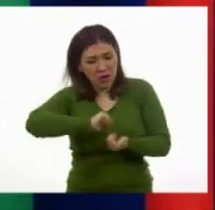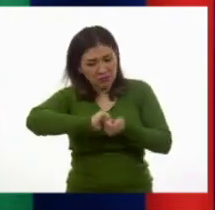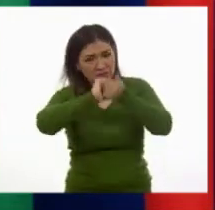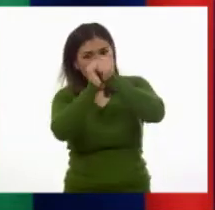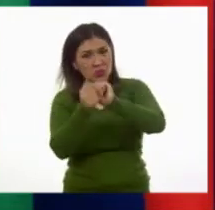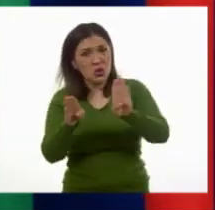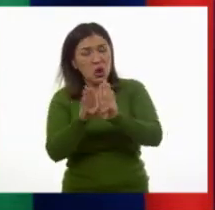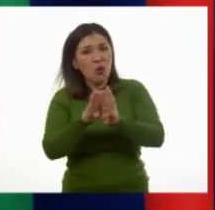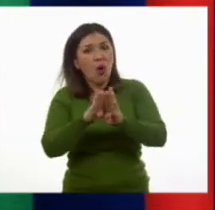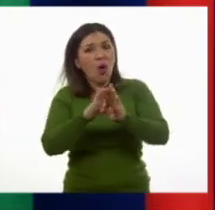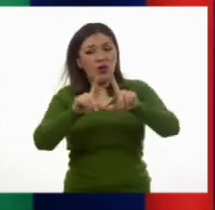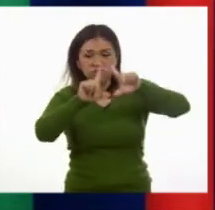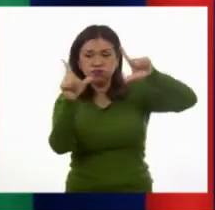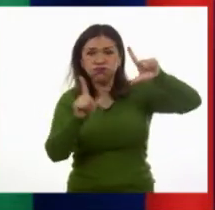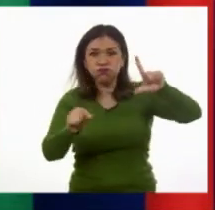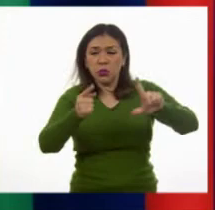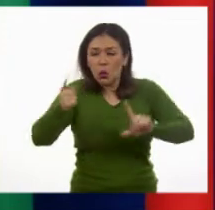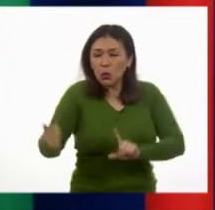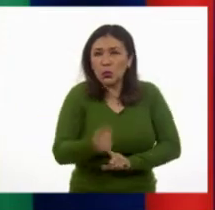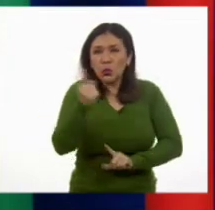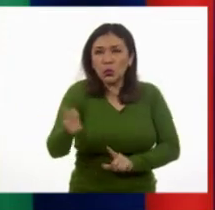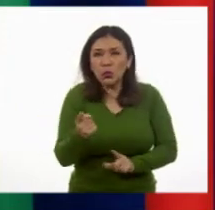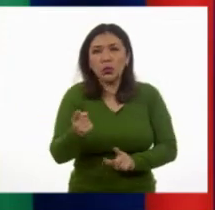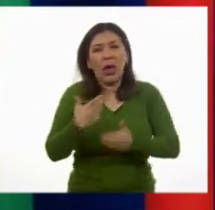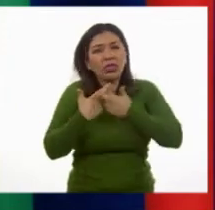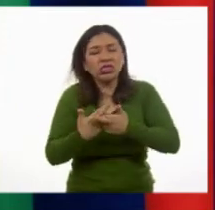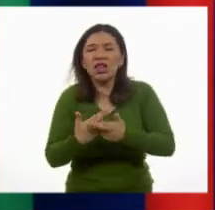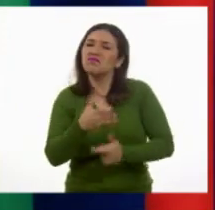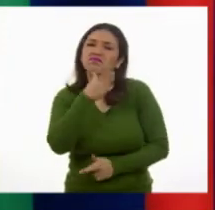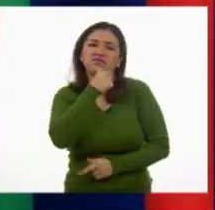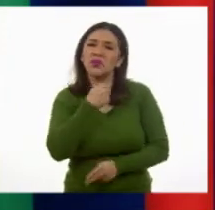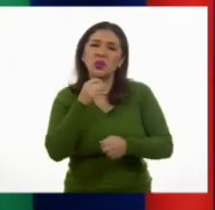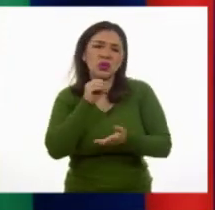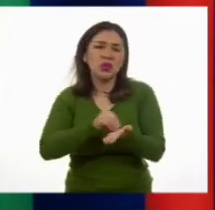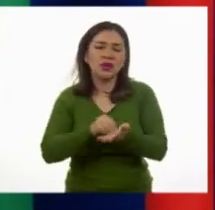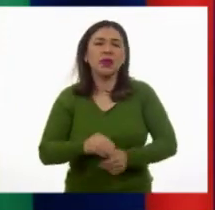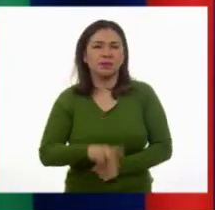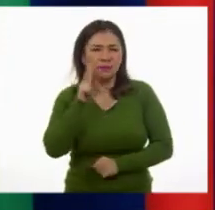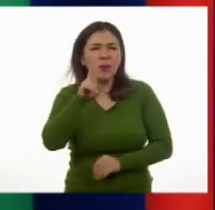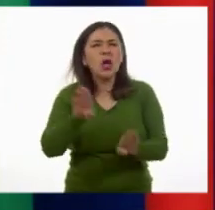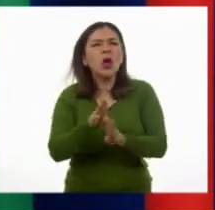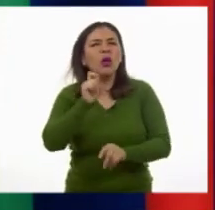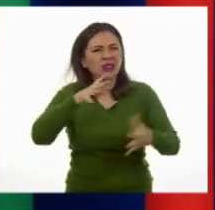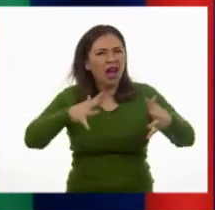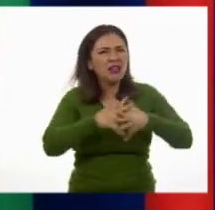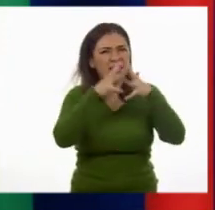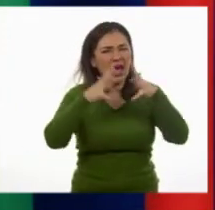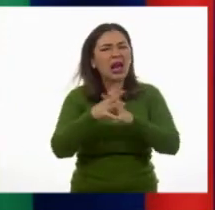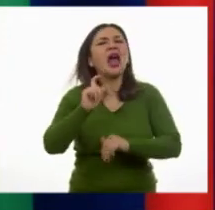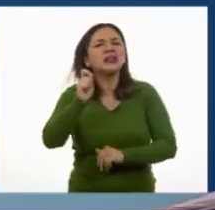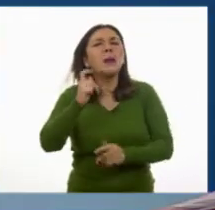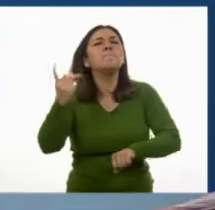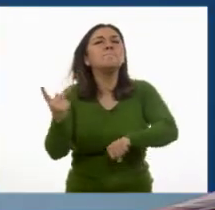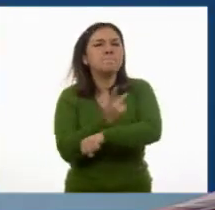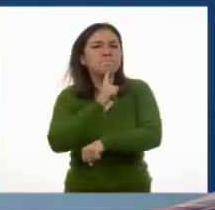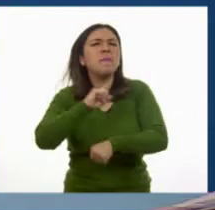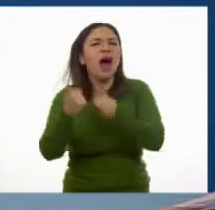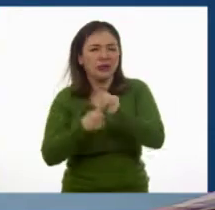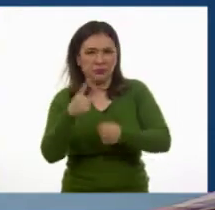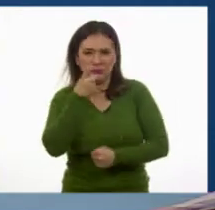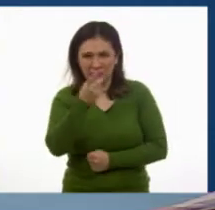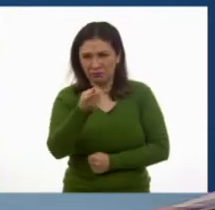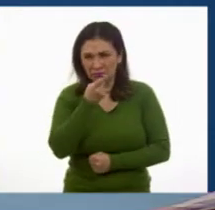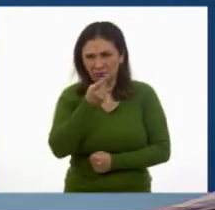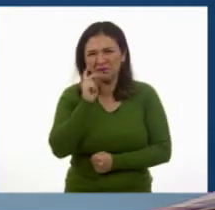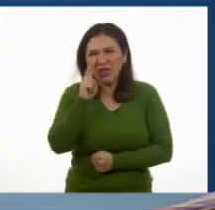en una nación estable y próspera. Vamos a hacer un recuento de las consecuencias que dejó esta guerra con Estados Unidos. ¿Qué opinas tú,